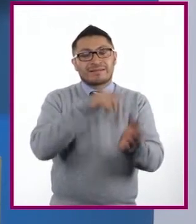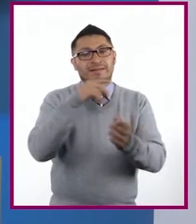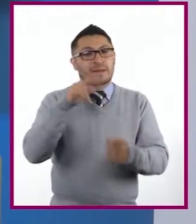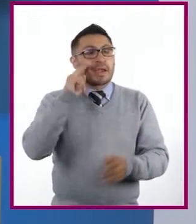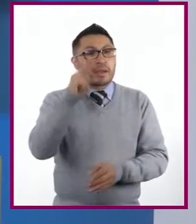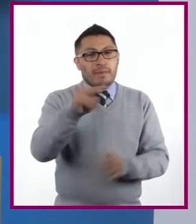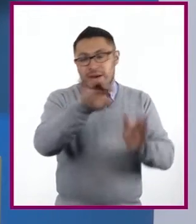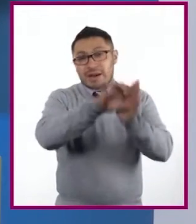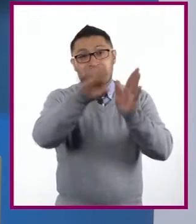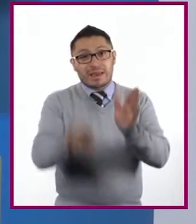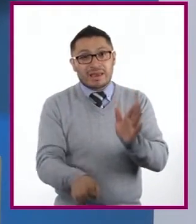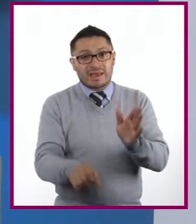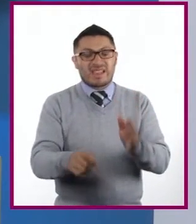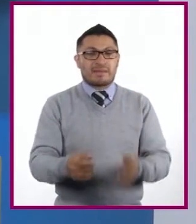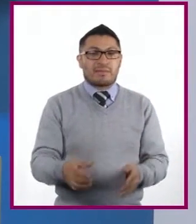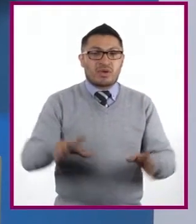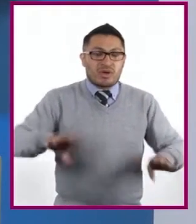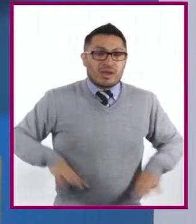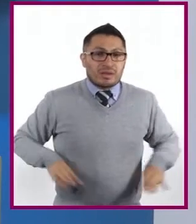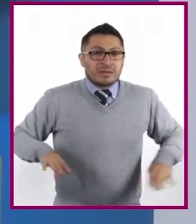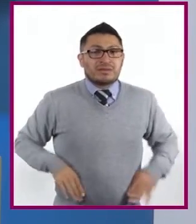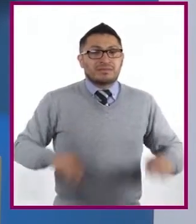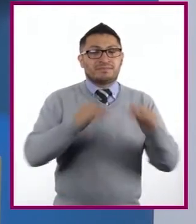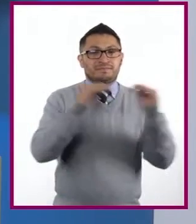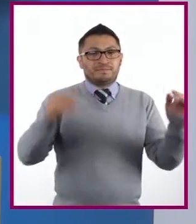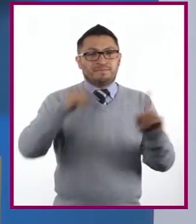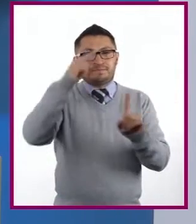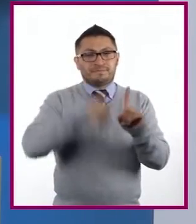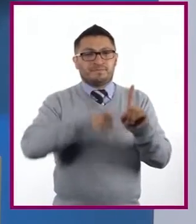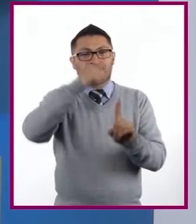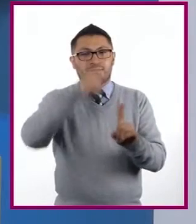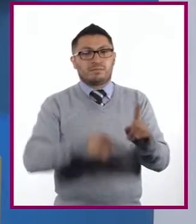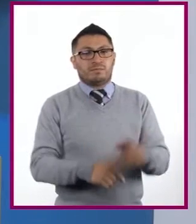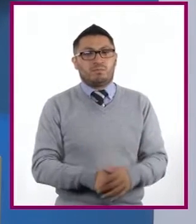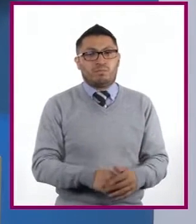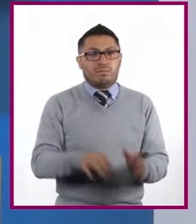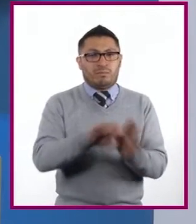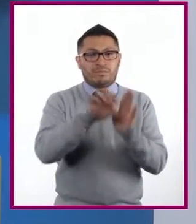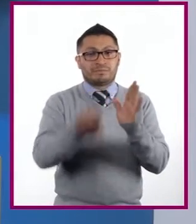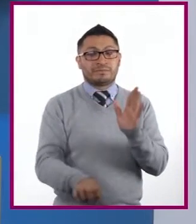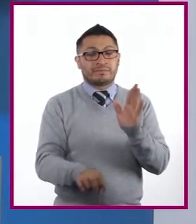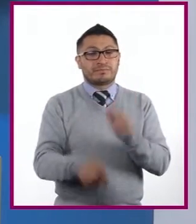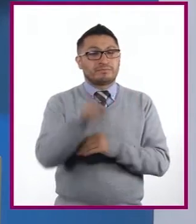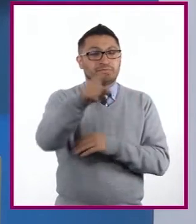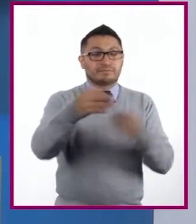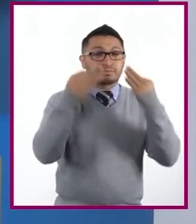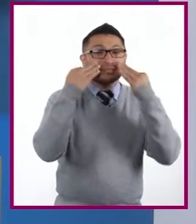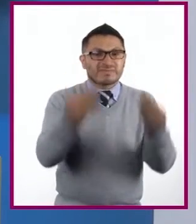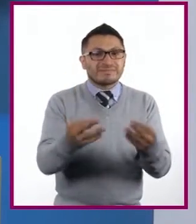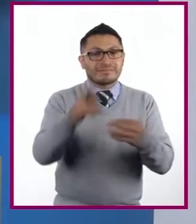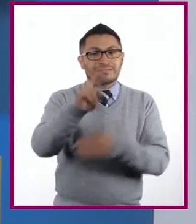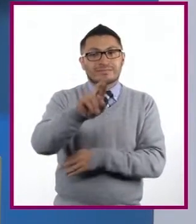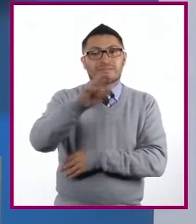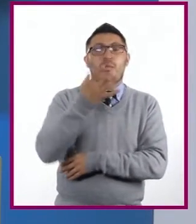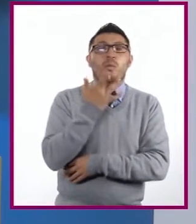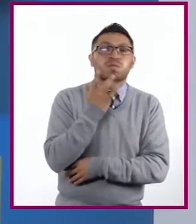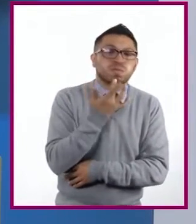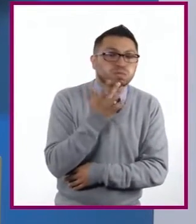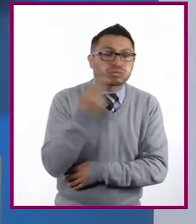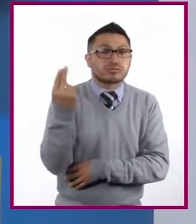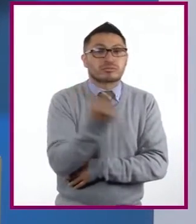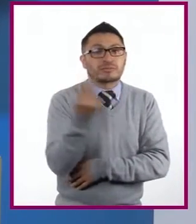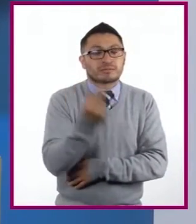algunos ejemplos en los que se manifiesta el equilibrio térmico. Por ejemplo, ¿has notado que los reptiles necesitan tomar el